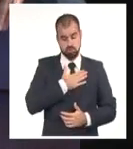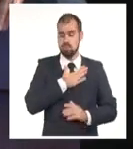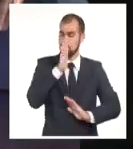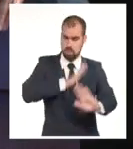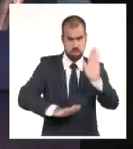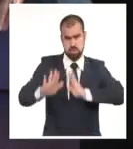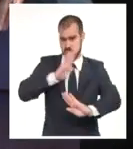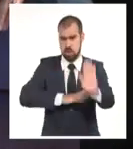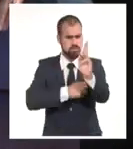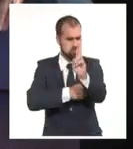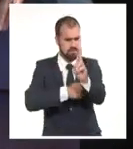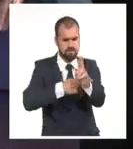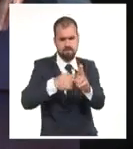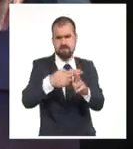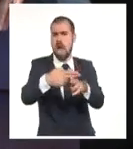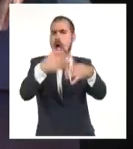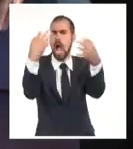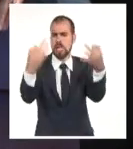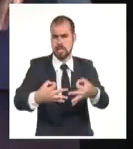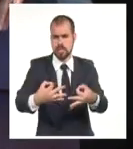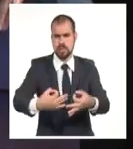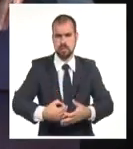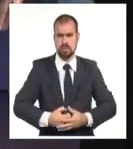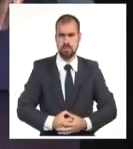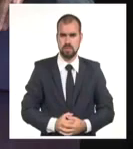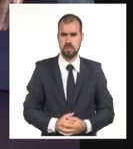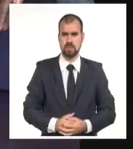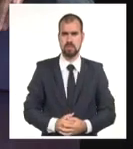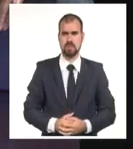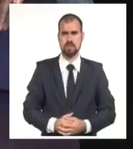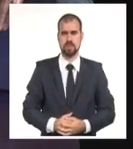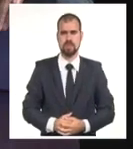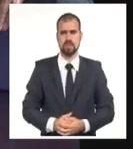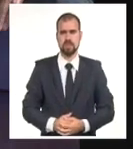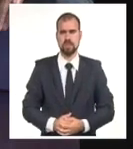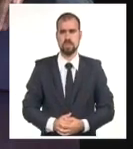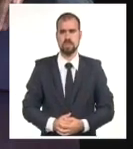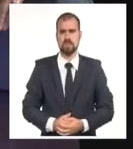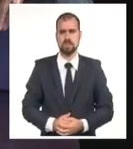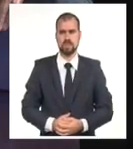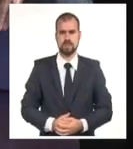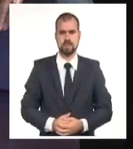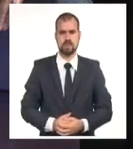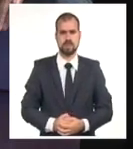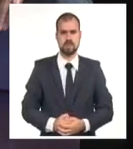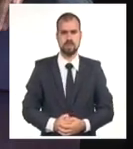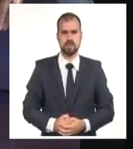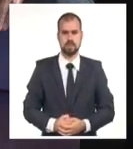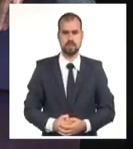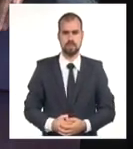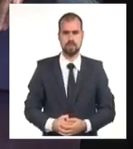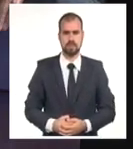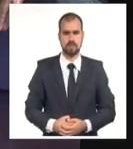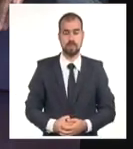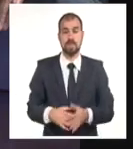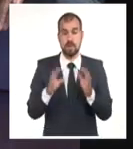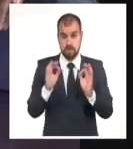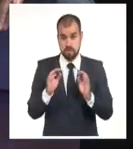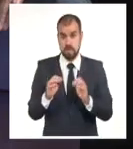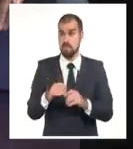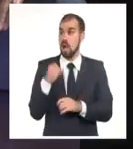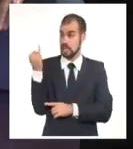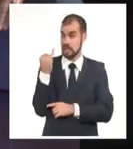defendido con firmeza y con coherencia en todos los escenarios. También en esos mismos